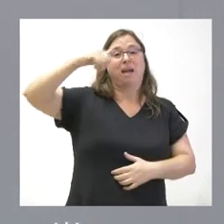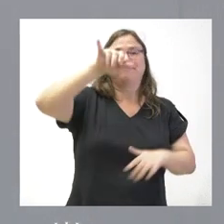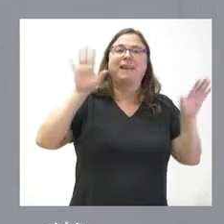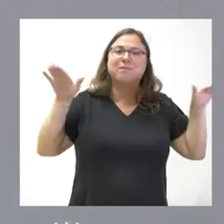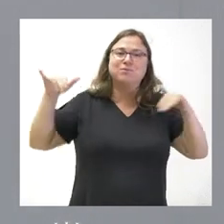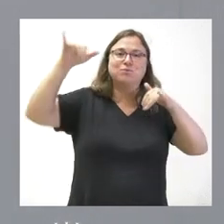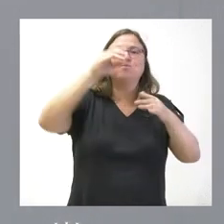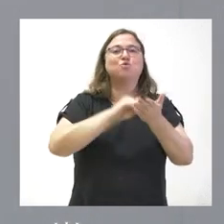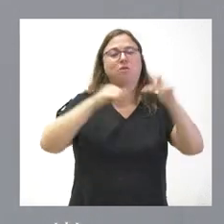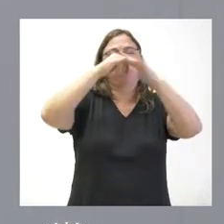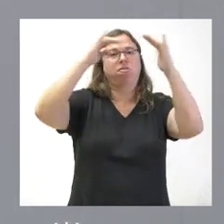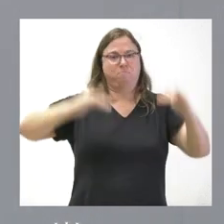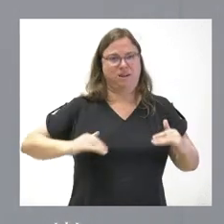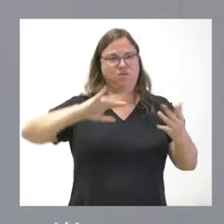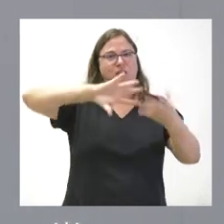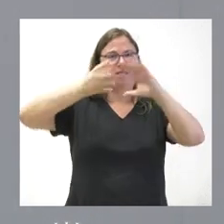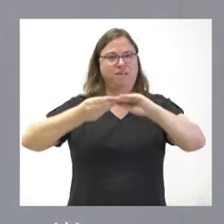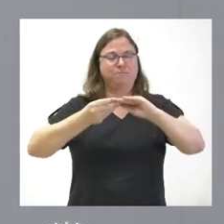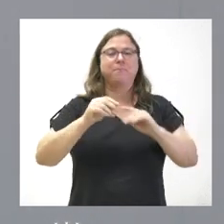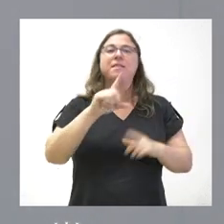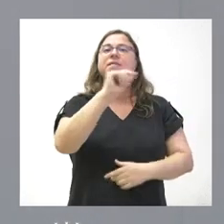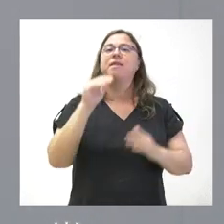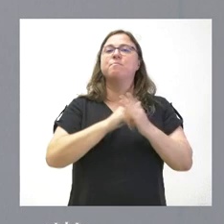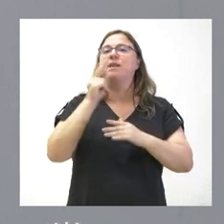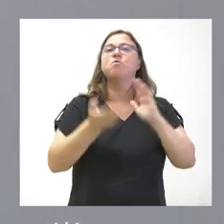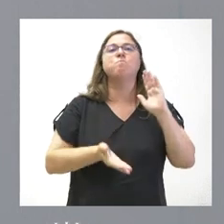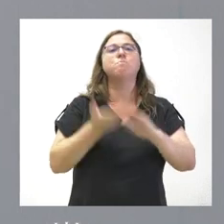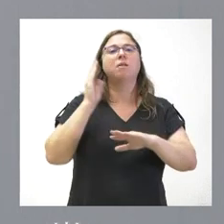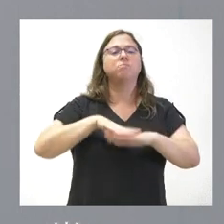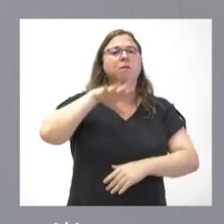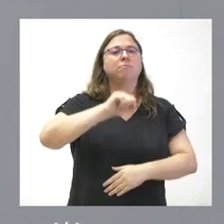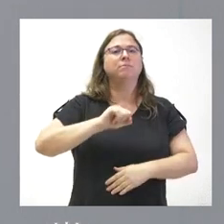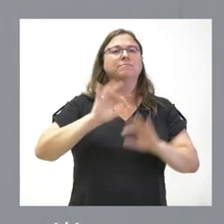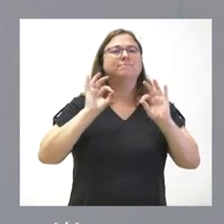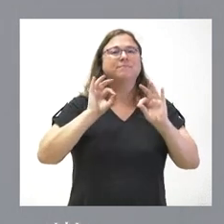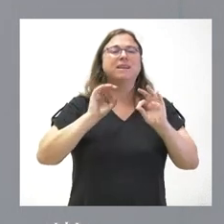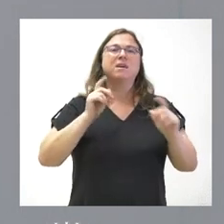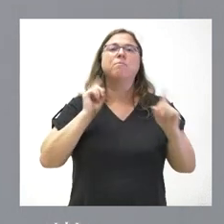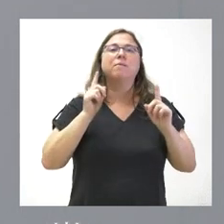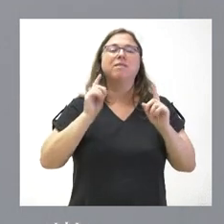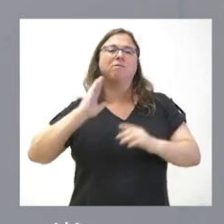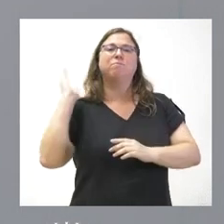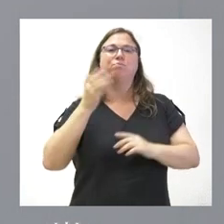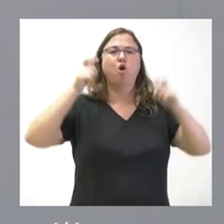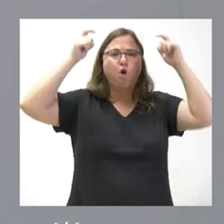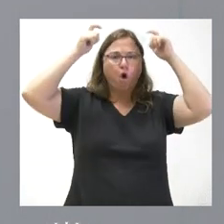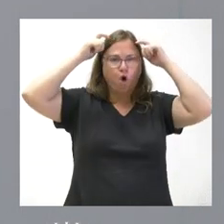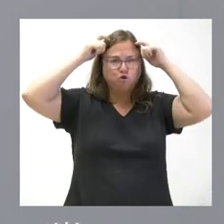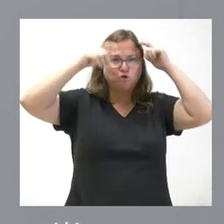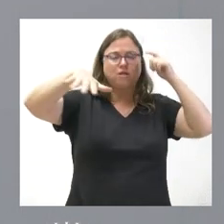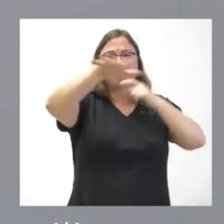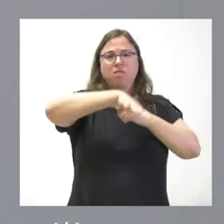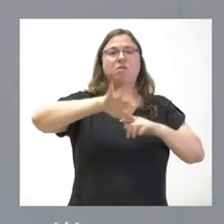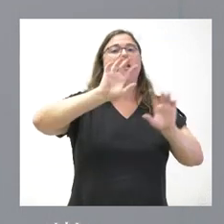aves más de un más de 100,000 para adquirir dispositivos de prevención de daños del oso pardo en las provincias de León y